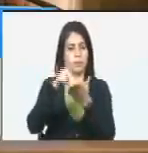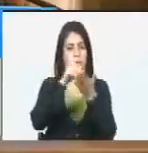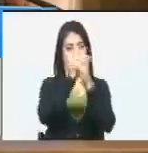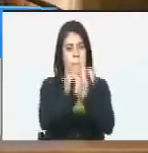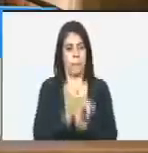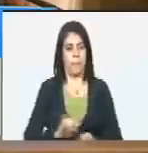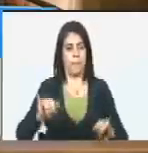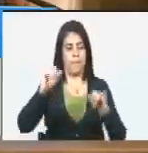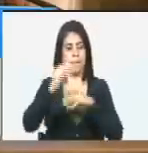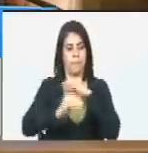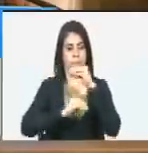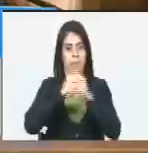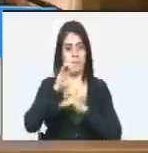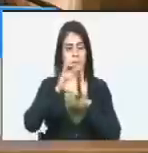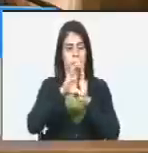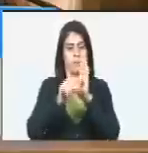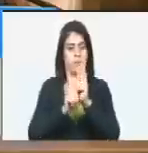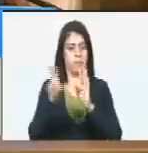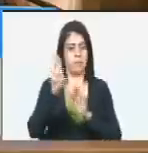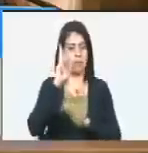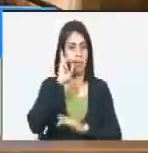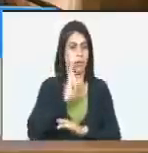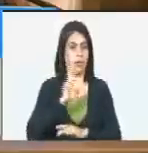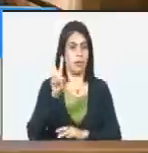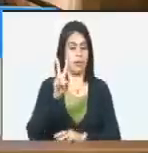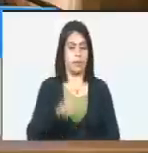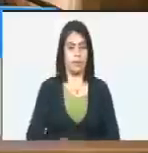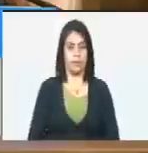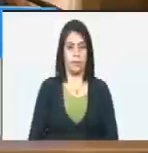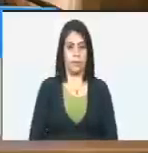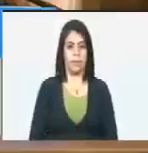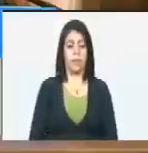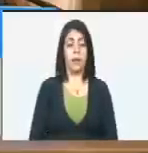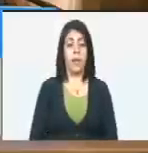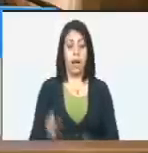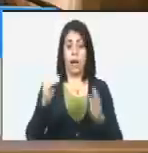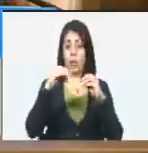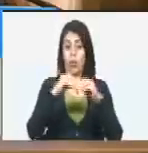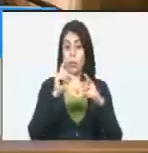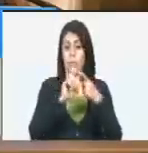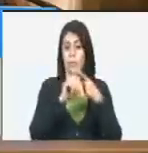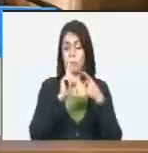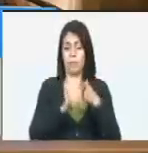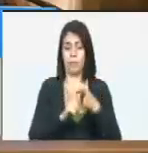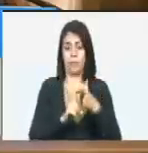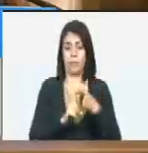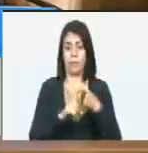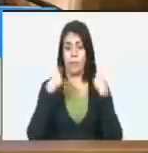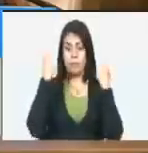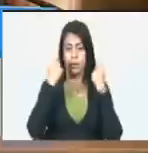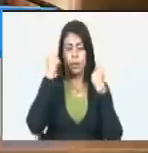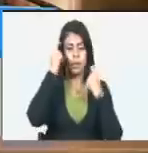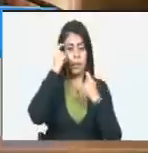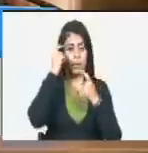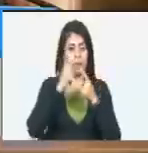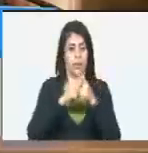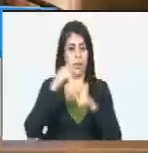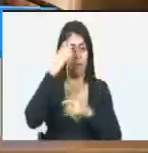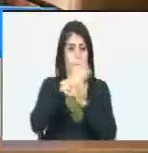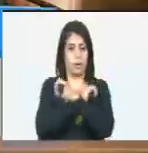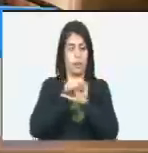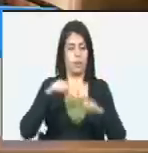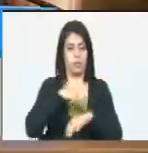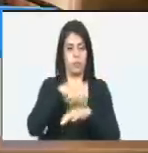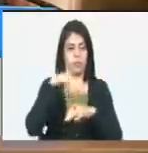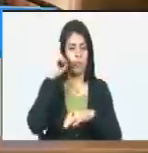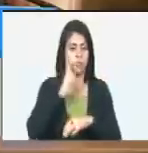la Constitución de la República Bolivariana de Venezuela. Acuerda, primero, celebrar el Día de la Milicia Nacional Bolivariana del Pueblo